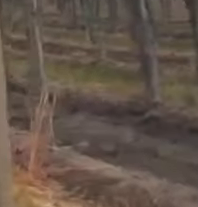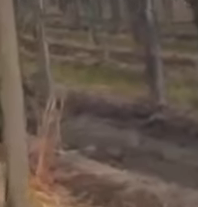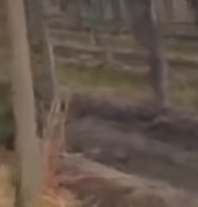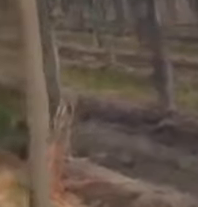potenciamos la agua